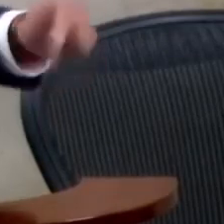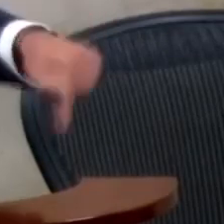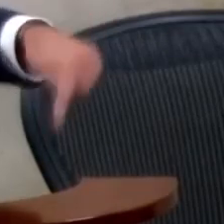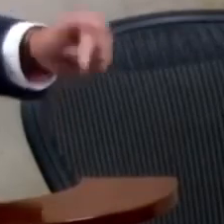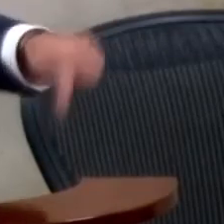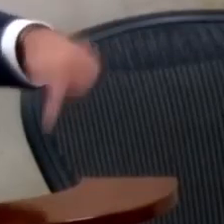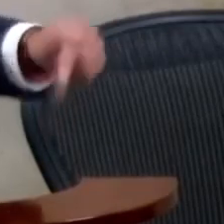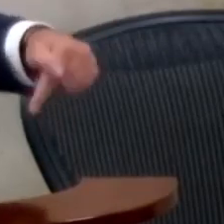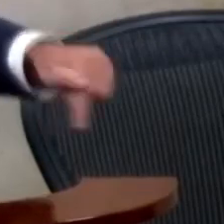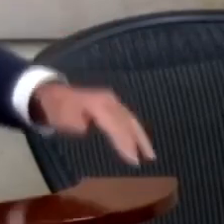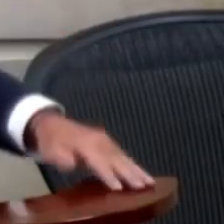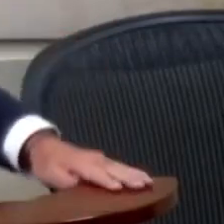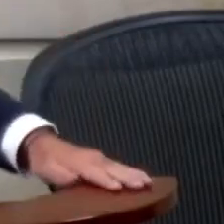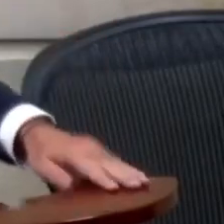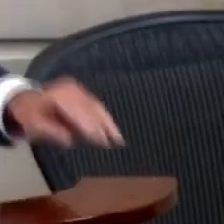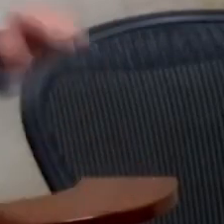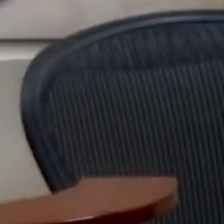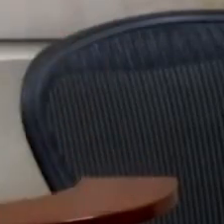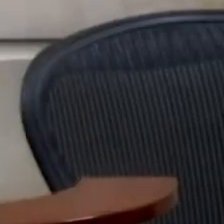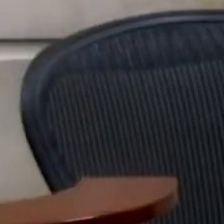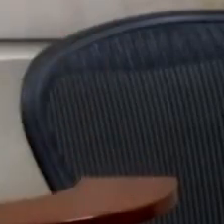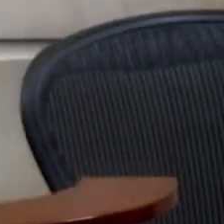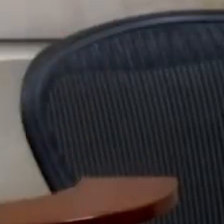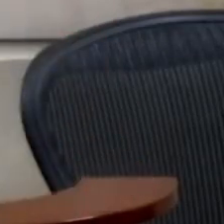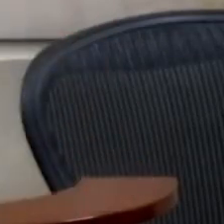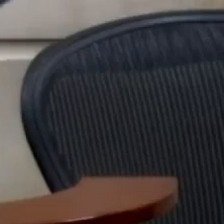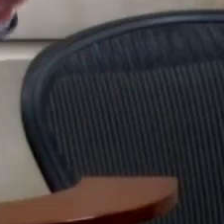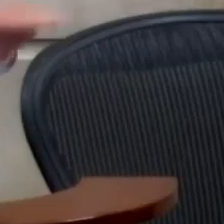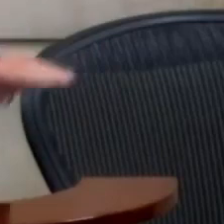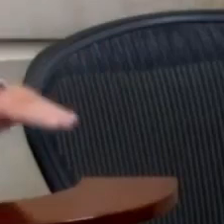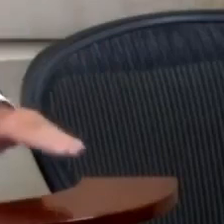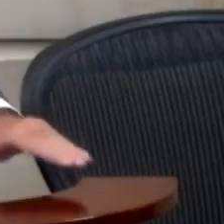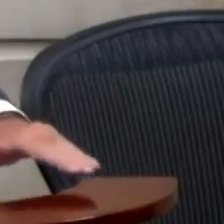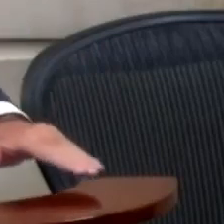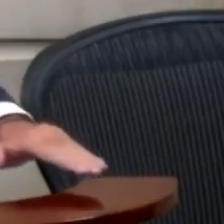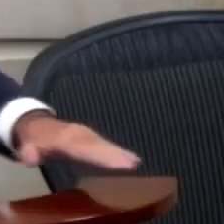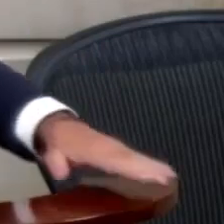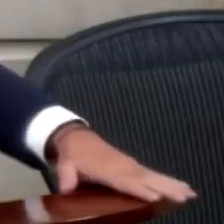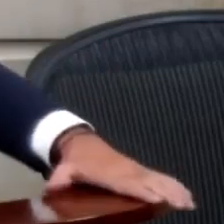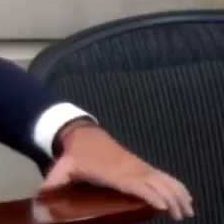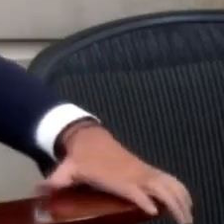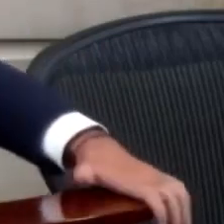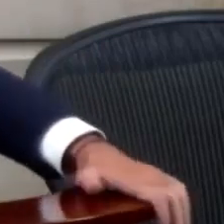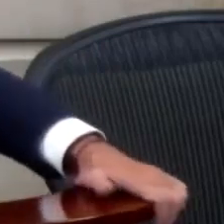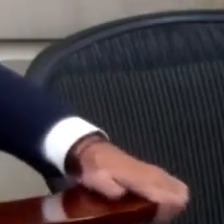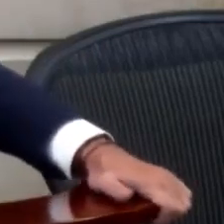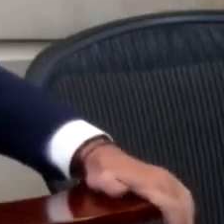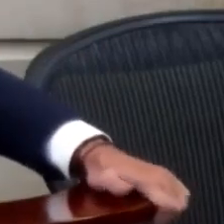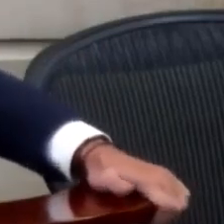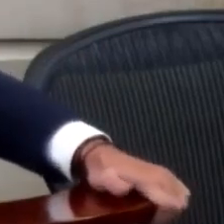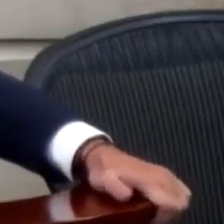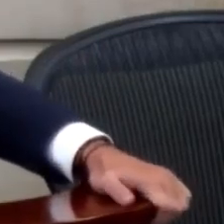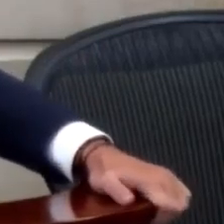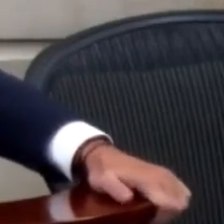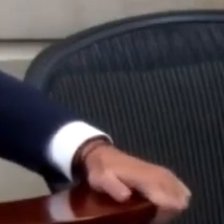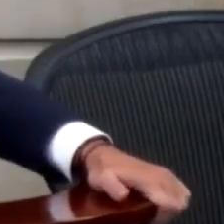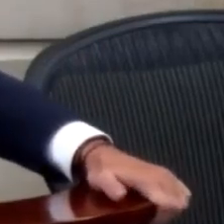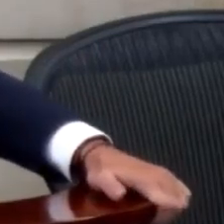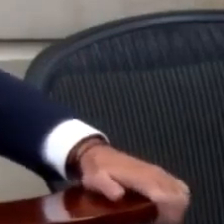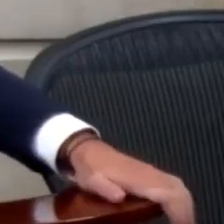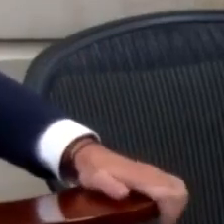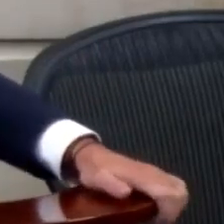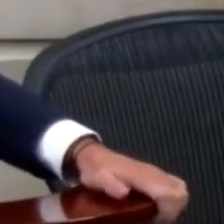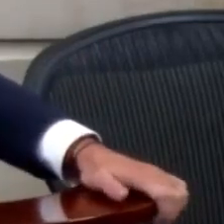escoge dores a los miembros de la comisión la calificación en números que habían obtenido los aspirantes y la